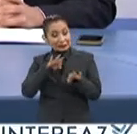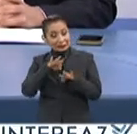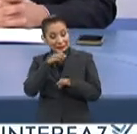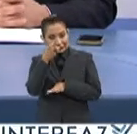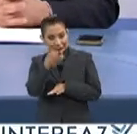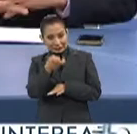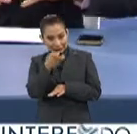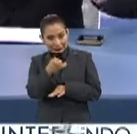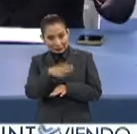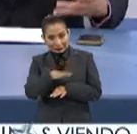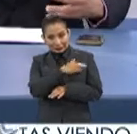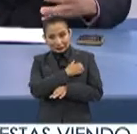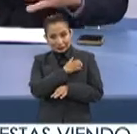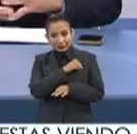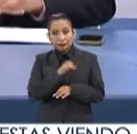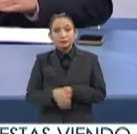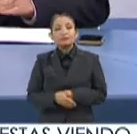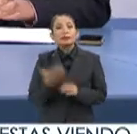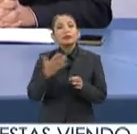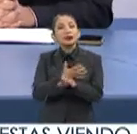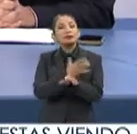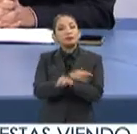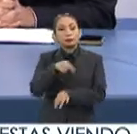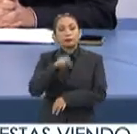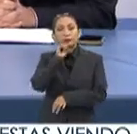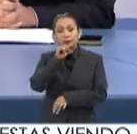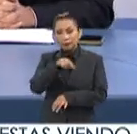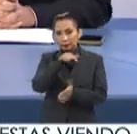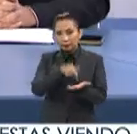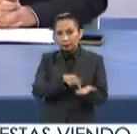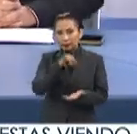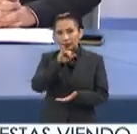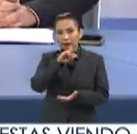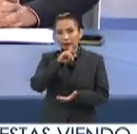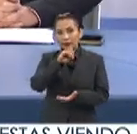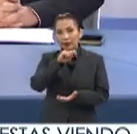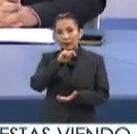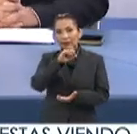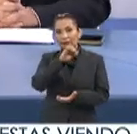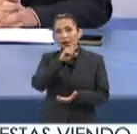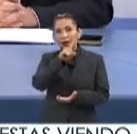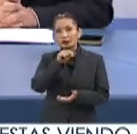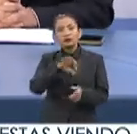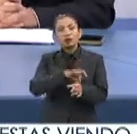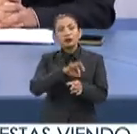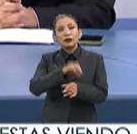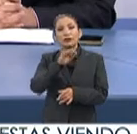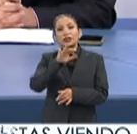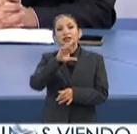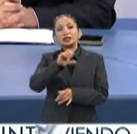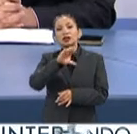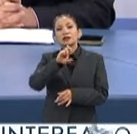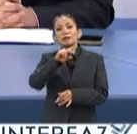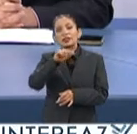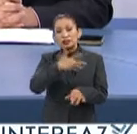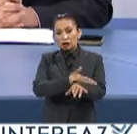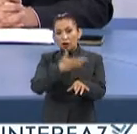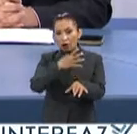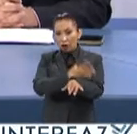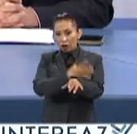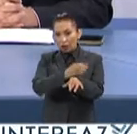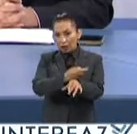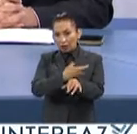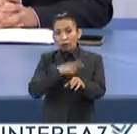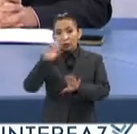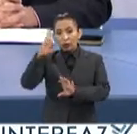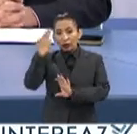respecto en estas educaciones a distancia. Hoy nos acompaña también en el estudio de Interfaz el doctor Francisco Cervantes, él es coordinador de